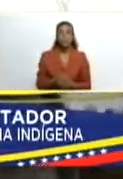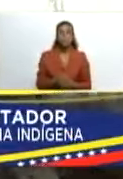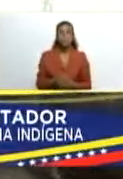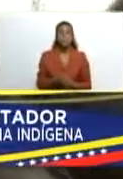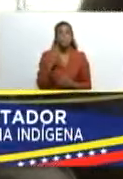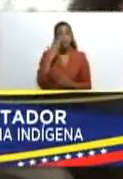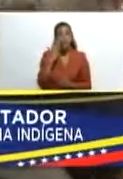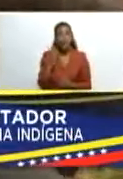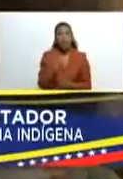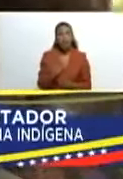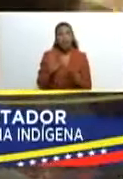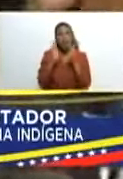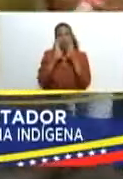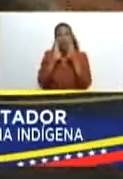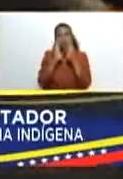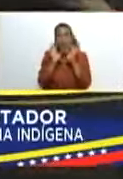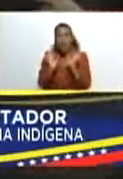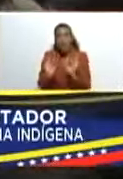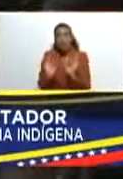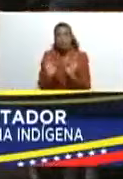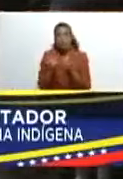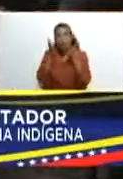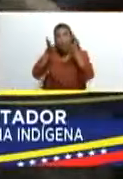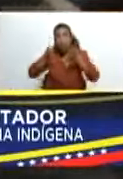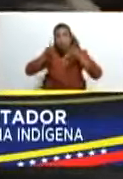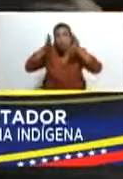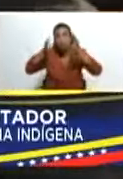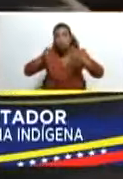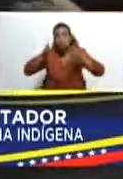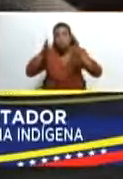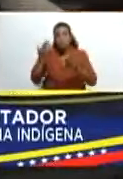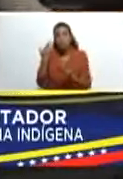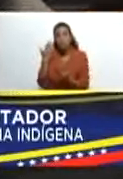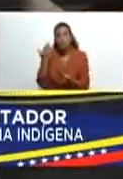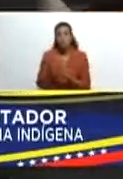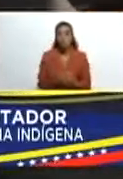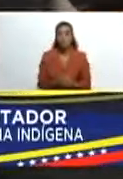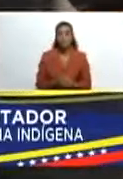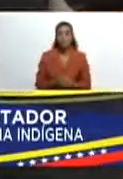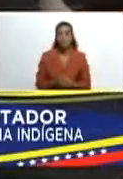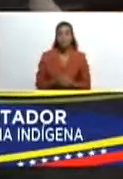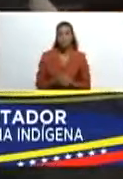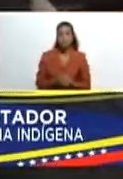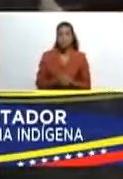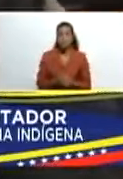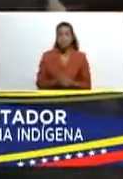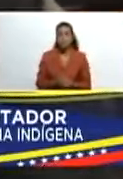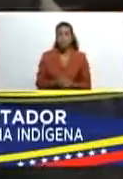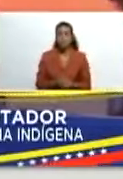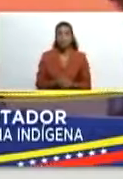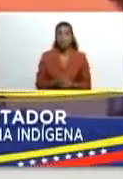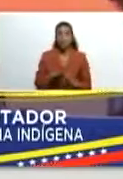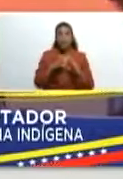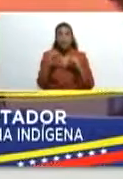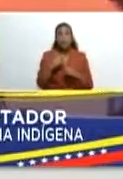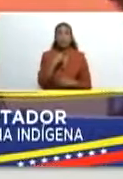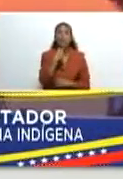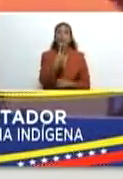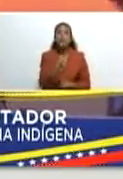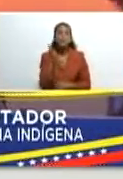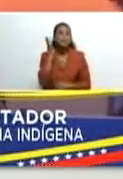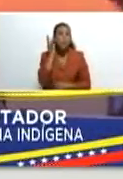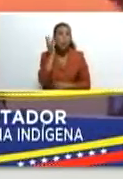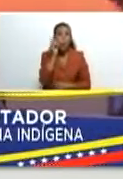para que nos confiese aquí colectivamente, ¿ah? Y a todos los voceros, voceras